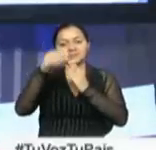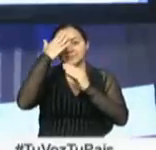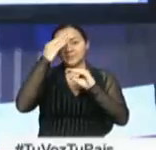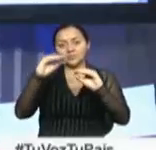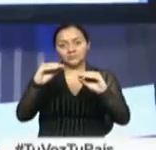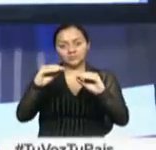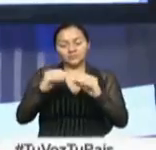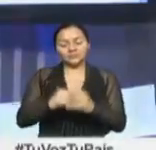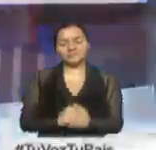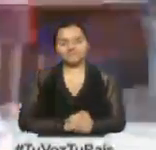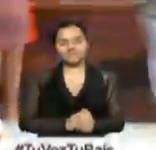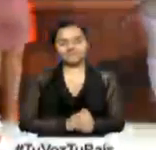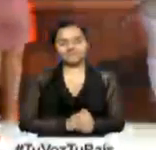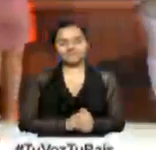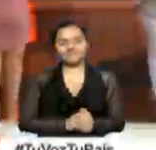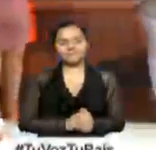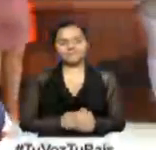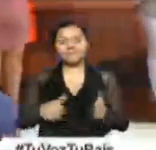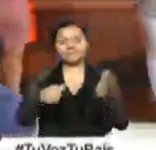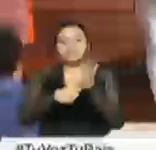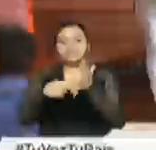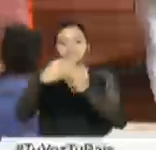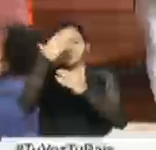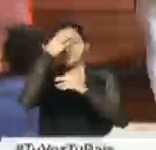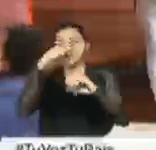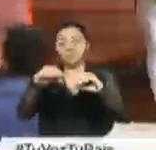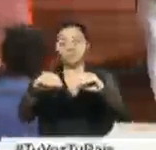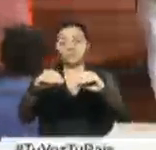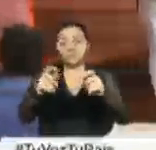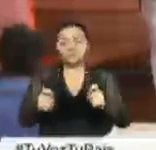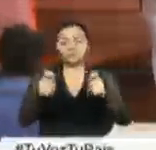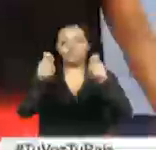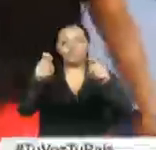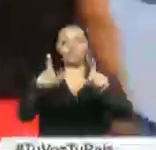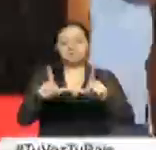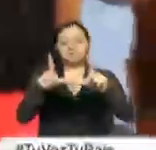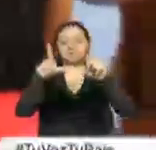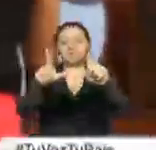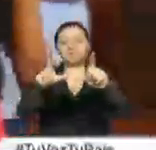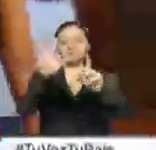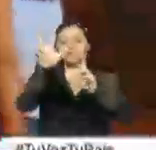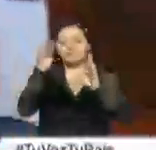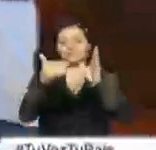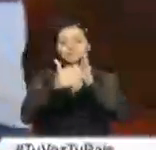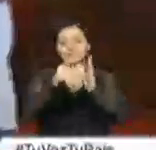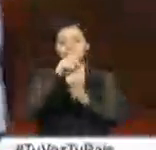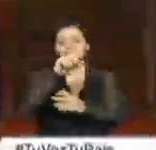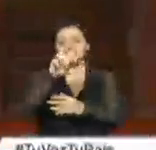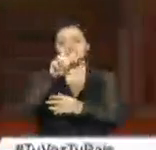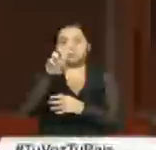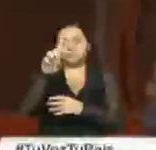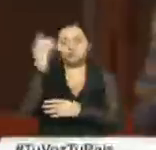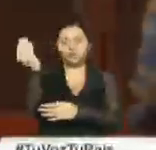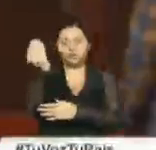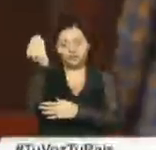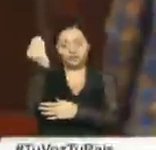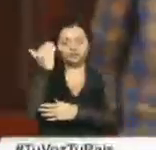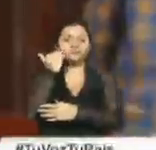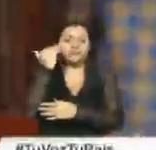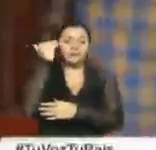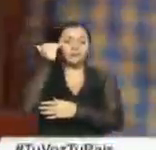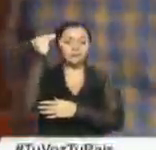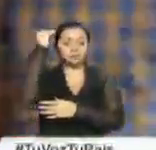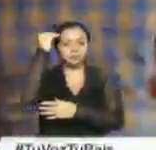Educación. El Ministerio de Educación entregó certificados a 3.121 jóvenes y adultos